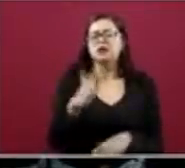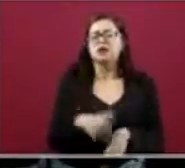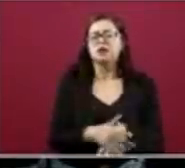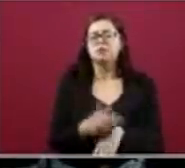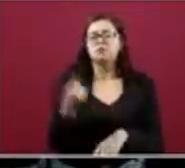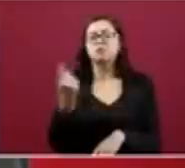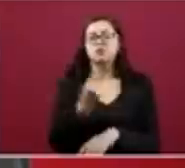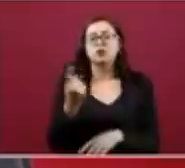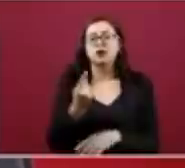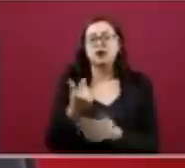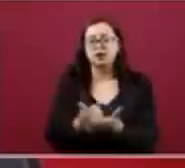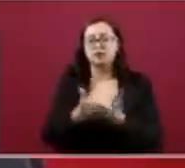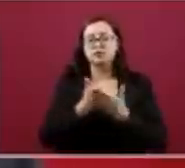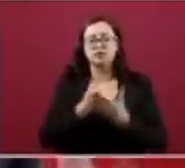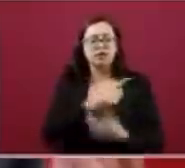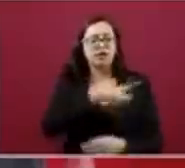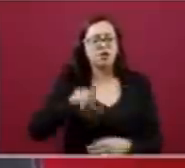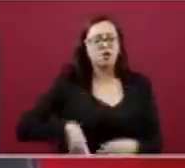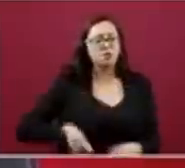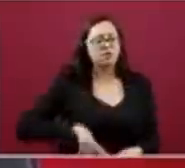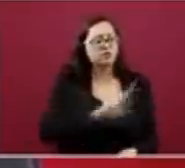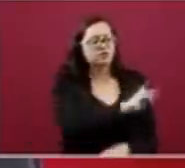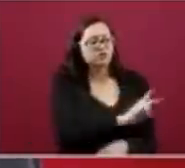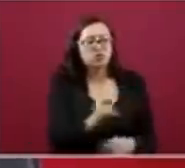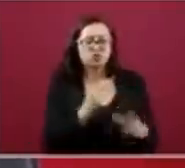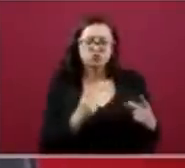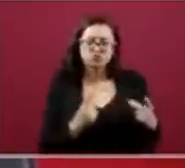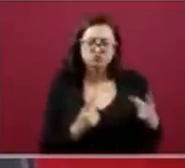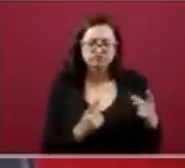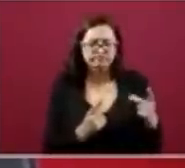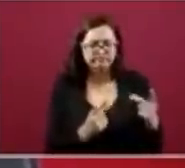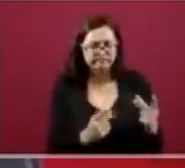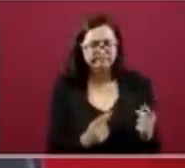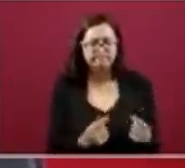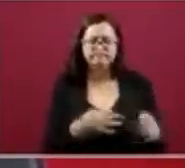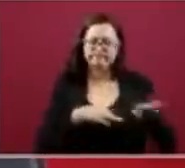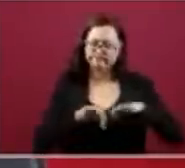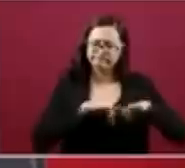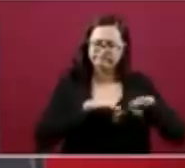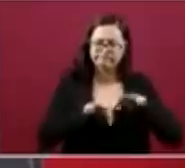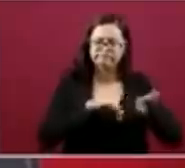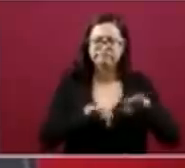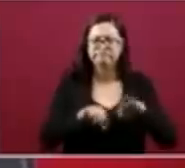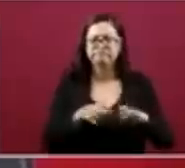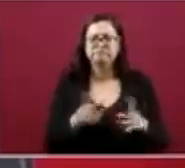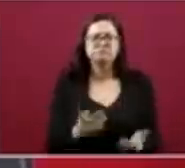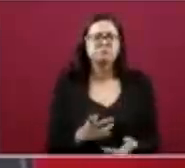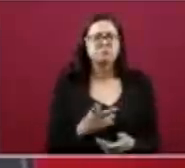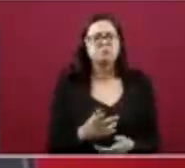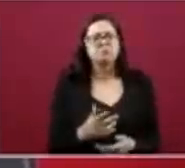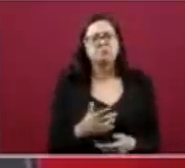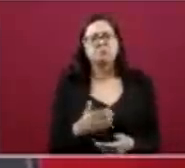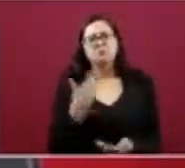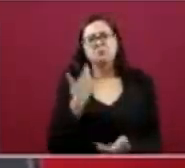en activo, ¿sí?, que nadie esté perdiendo el